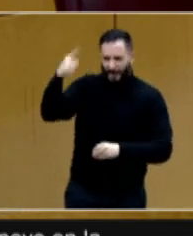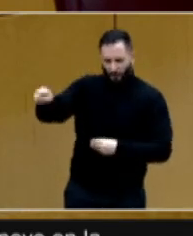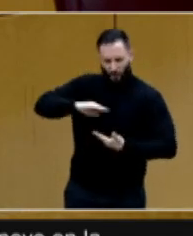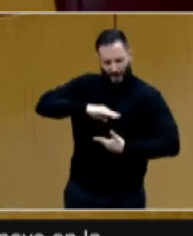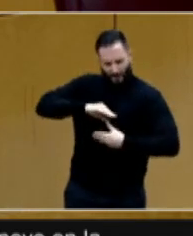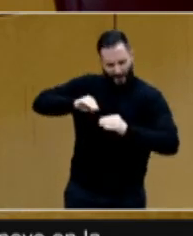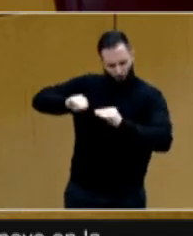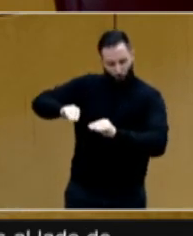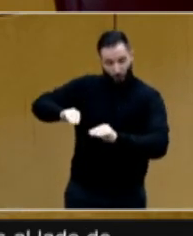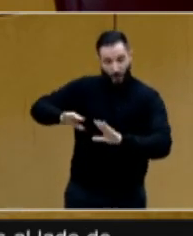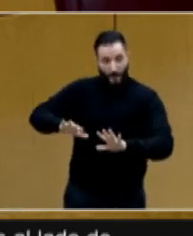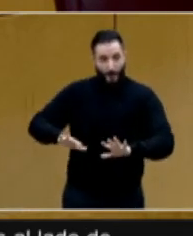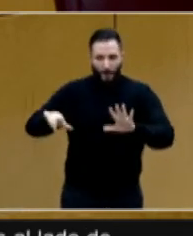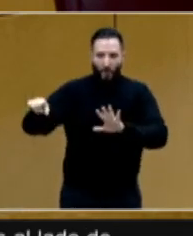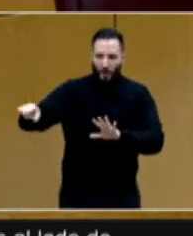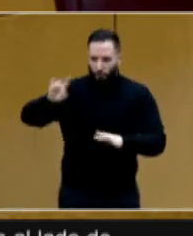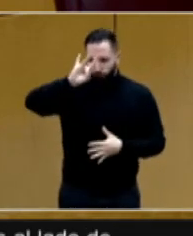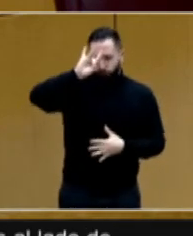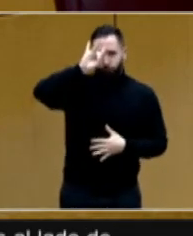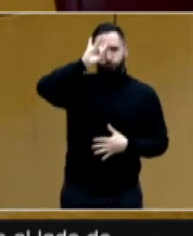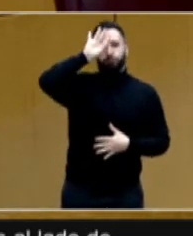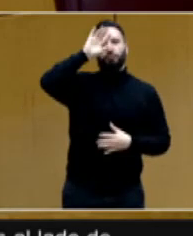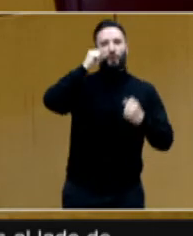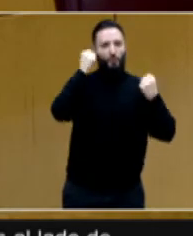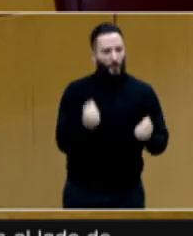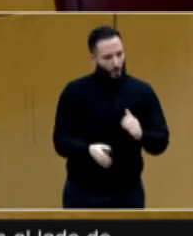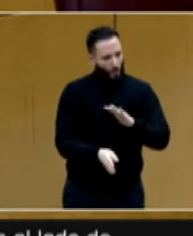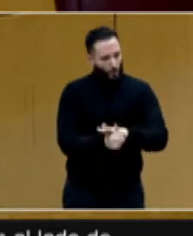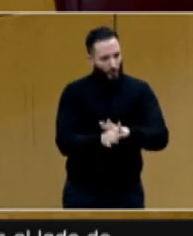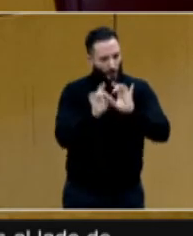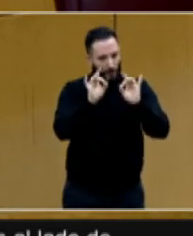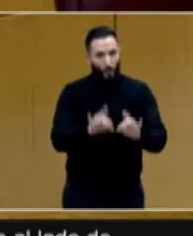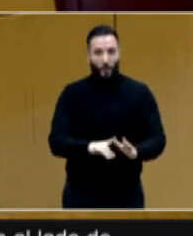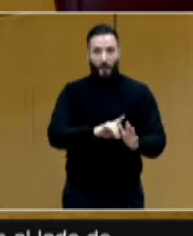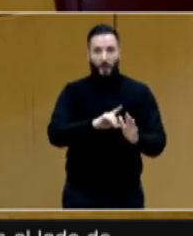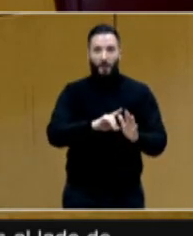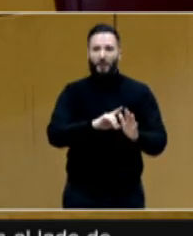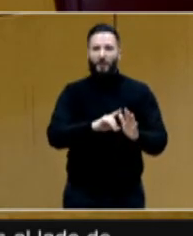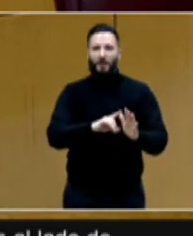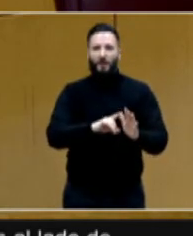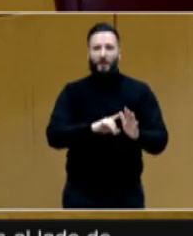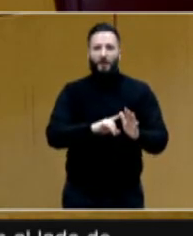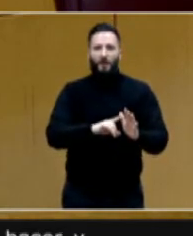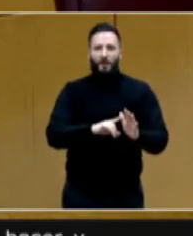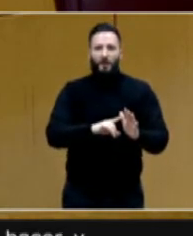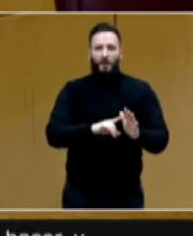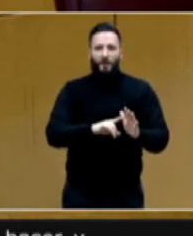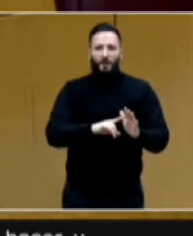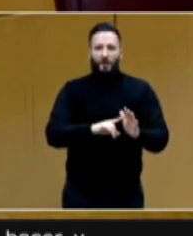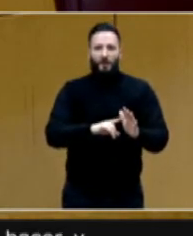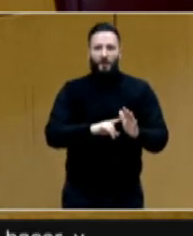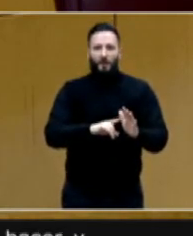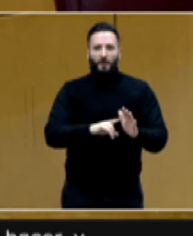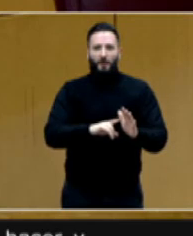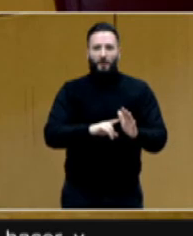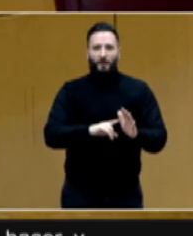y aún así nos siguen sorprendiendo como cuando Danny decidió irse a la Bretaña francesa ahora